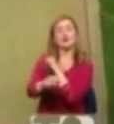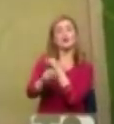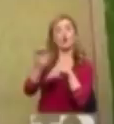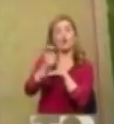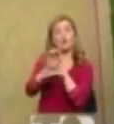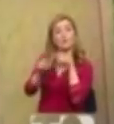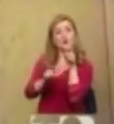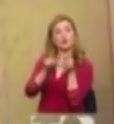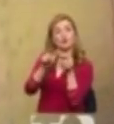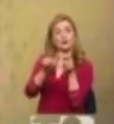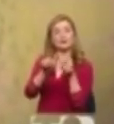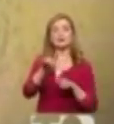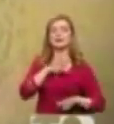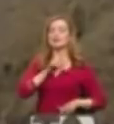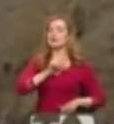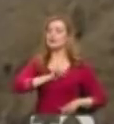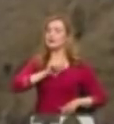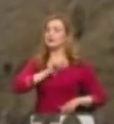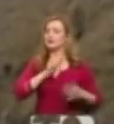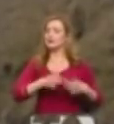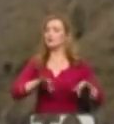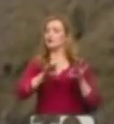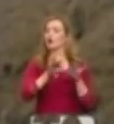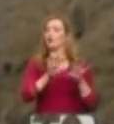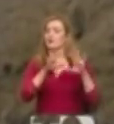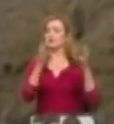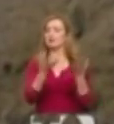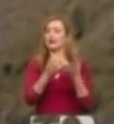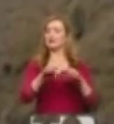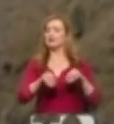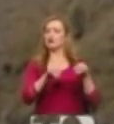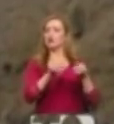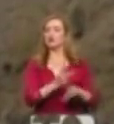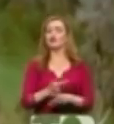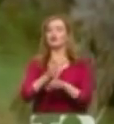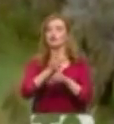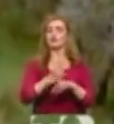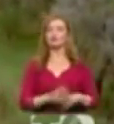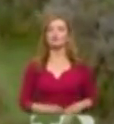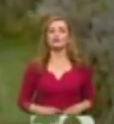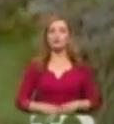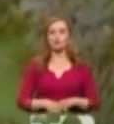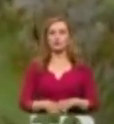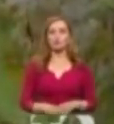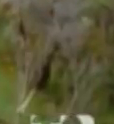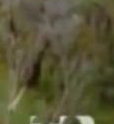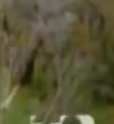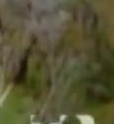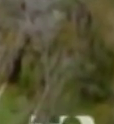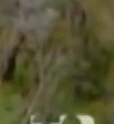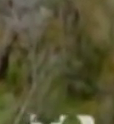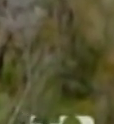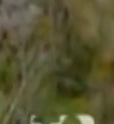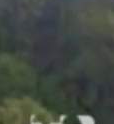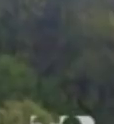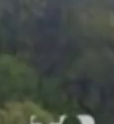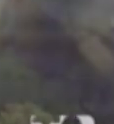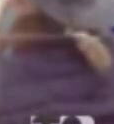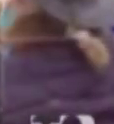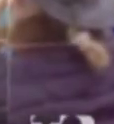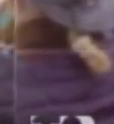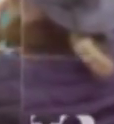despertar esa conciencia sobre la importancia de cuidar a la tierra. En Quito, Nelson Carrera, 24 horas.